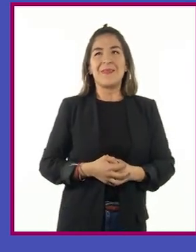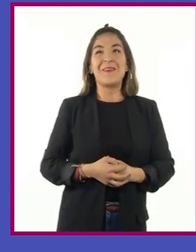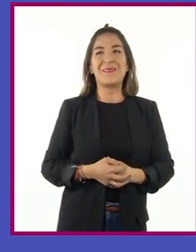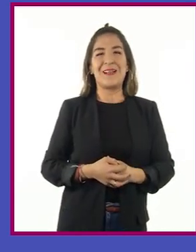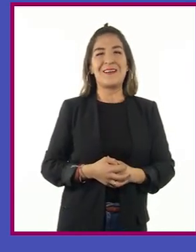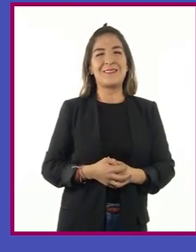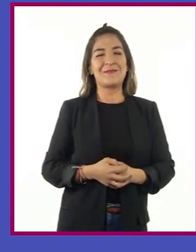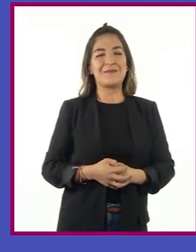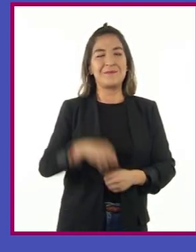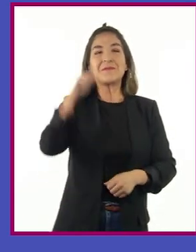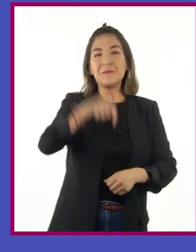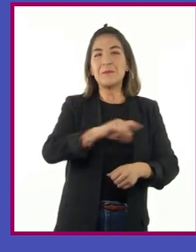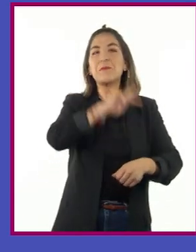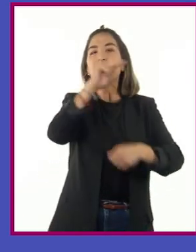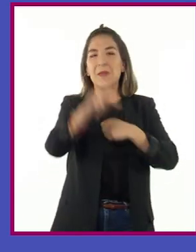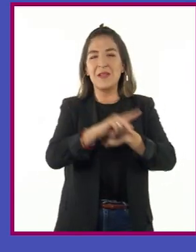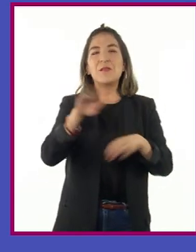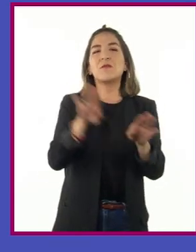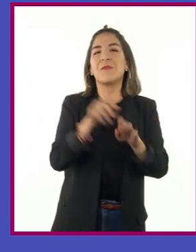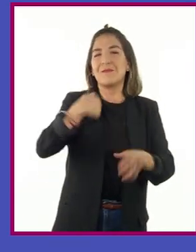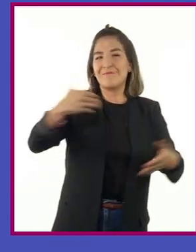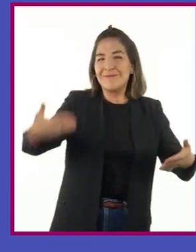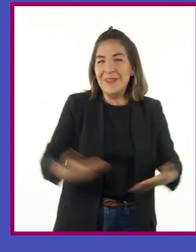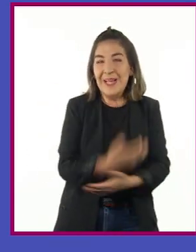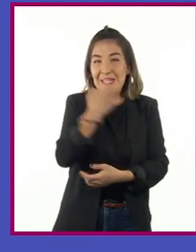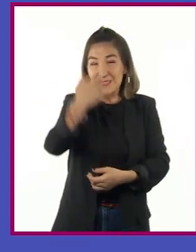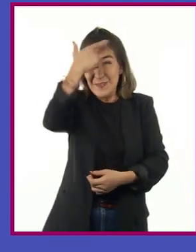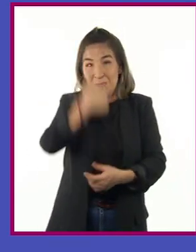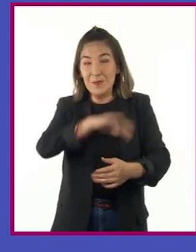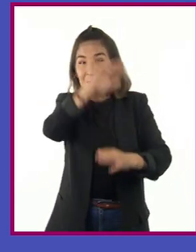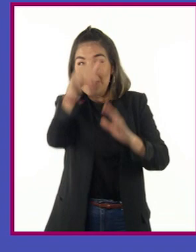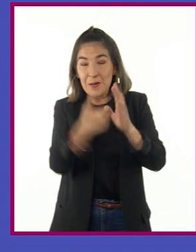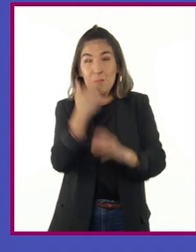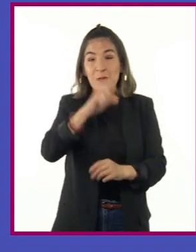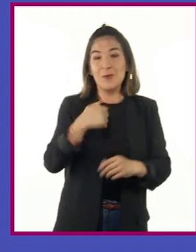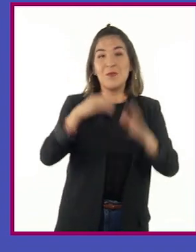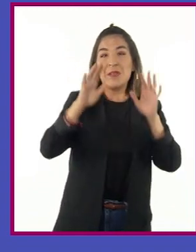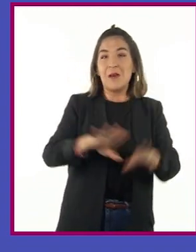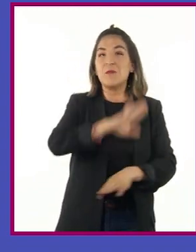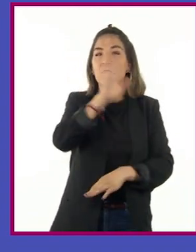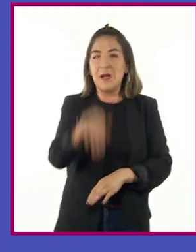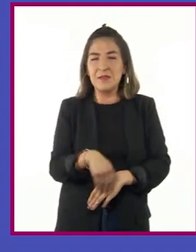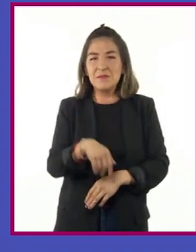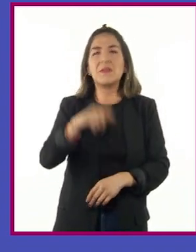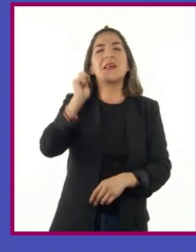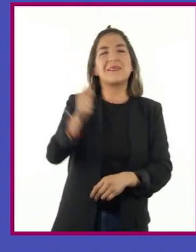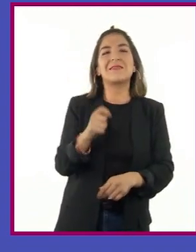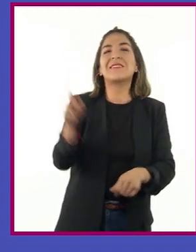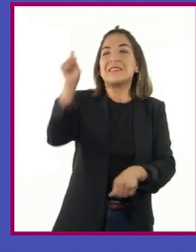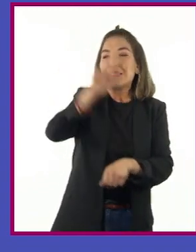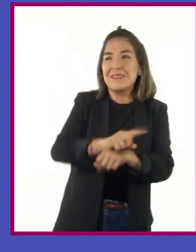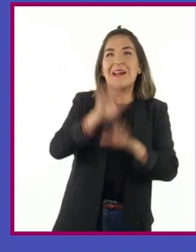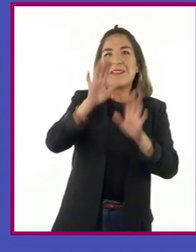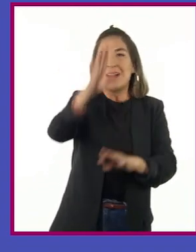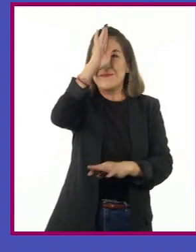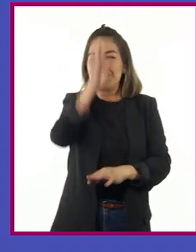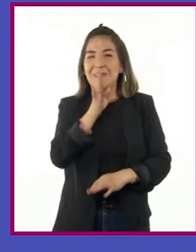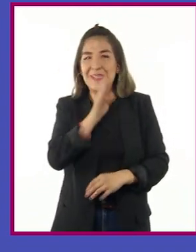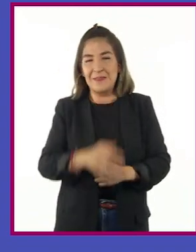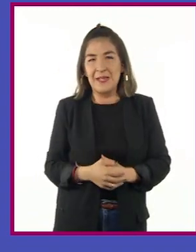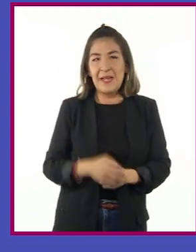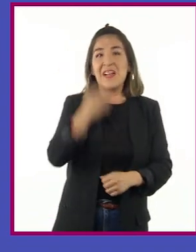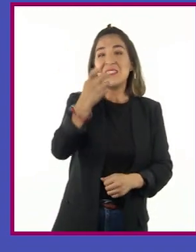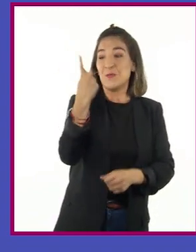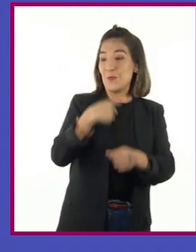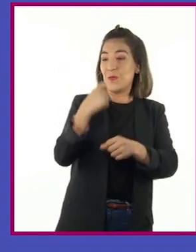Soy de un país que nació a medianoche. Cuando estuve a punto de morir, era poco después de mediodía. Hace un